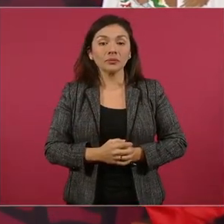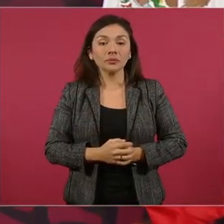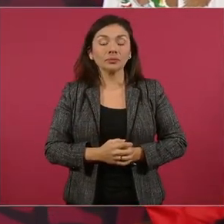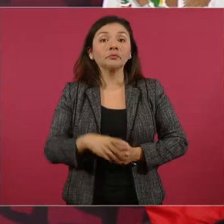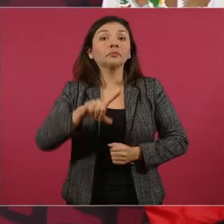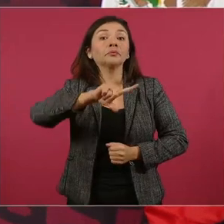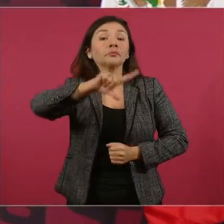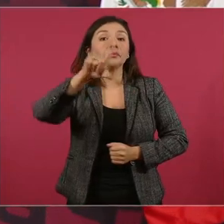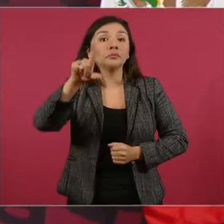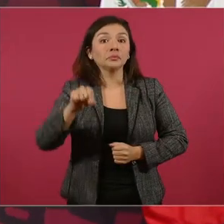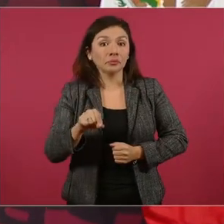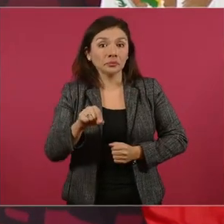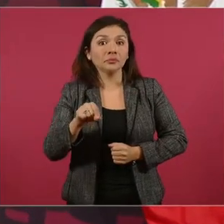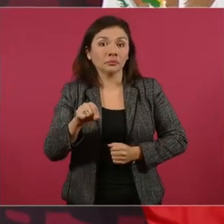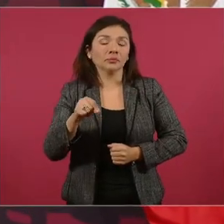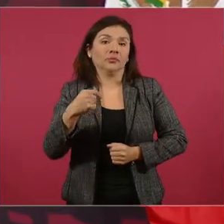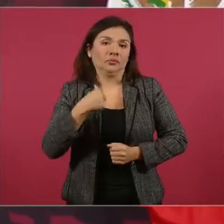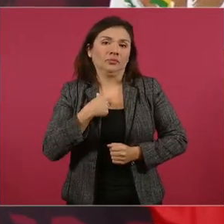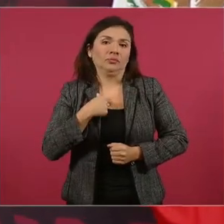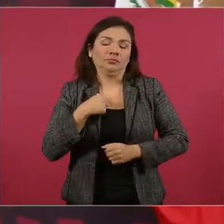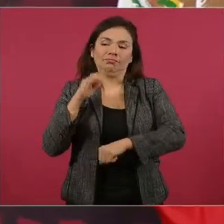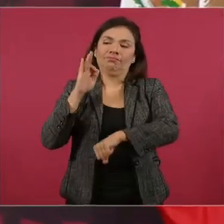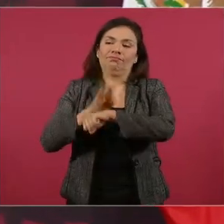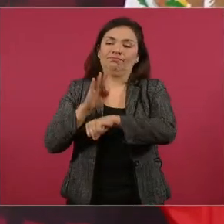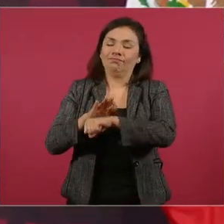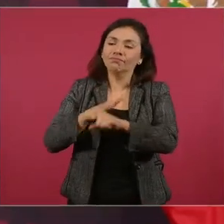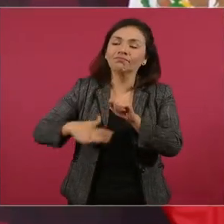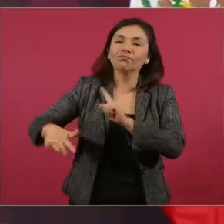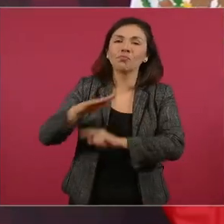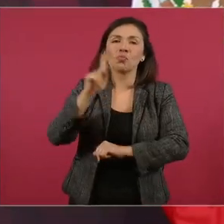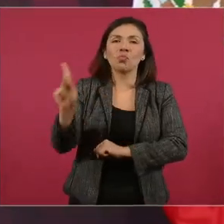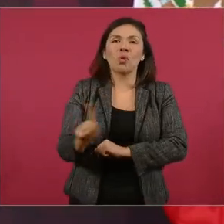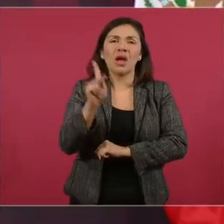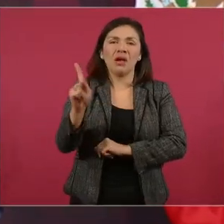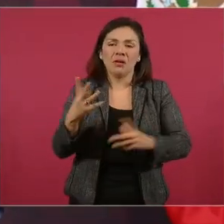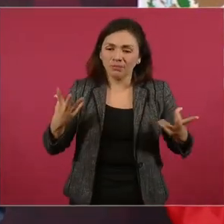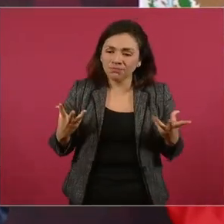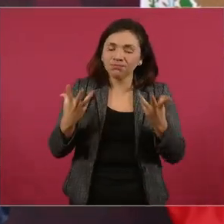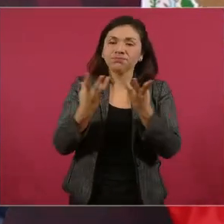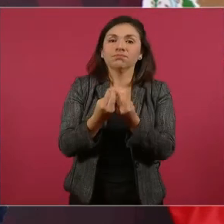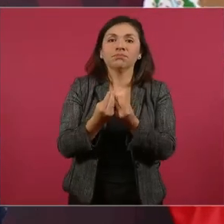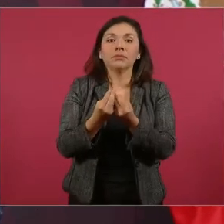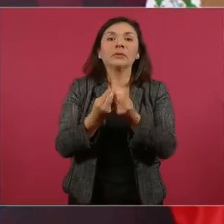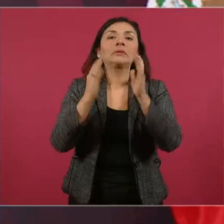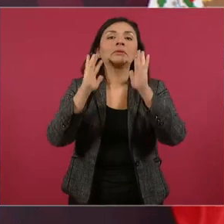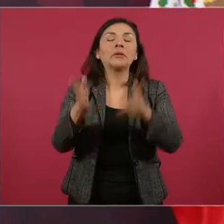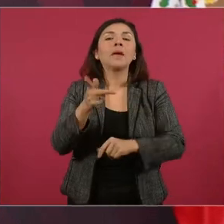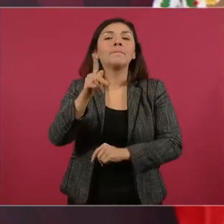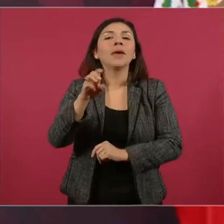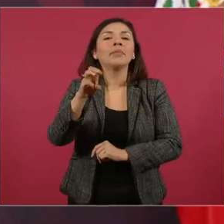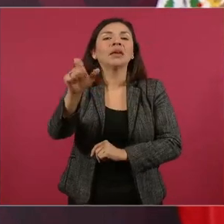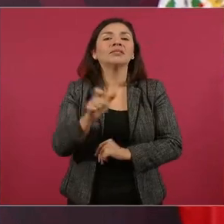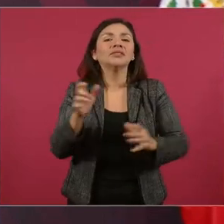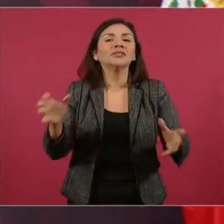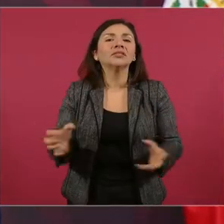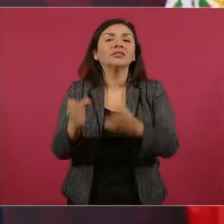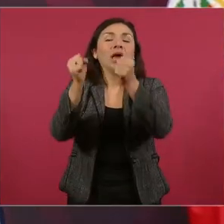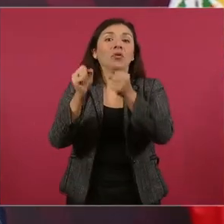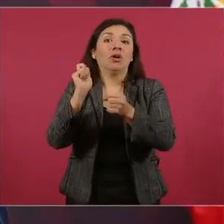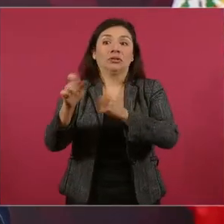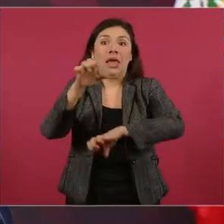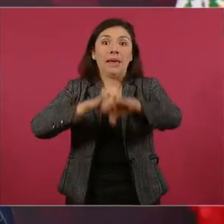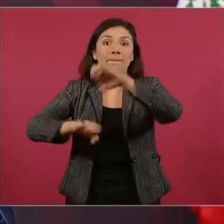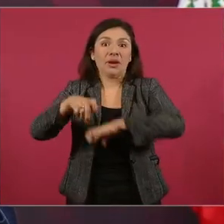llegamos con el apoyo del pueblo y se ha rescatado Pemex como una empresa pública